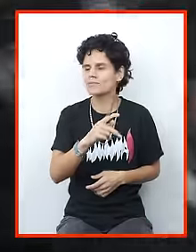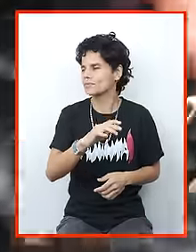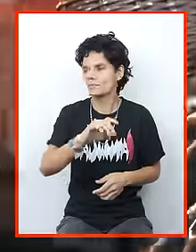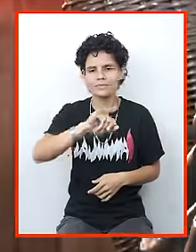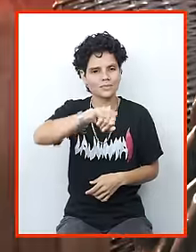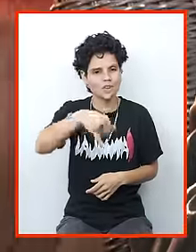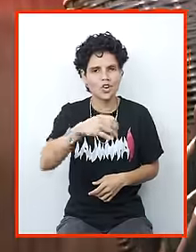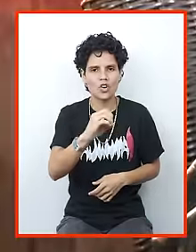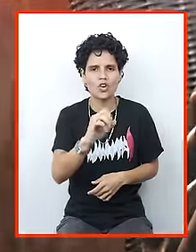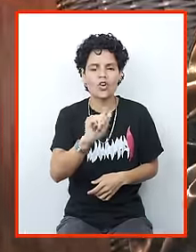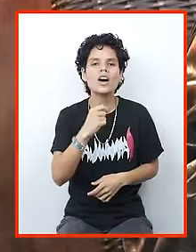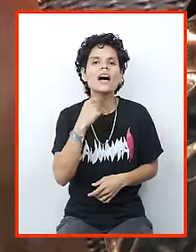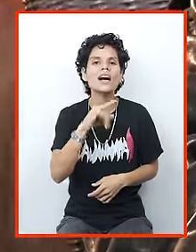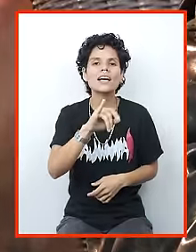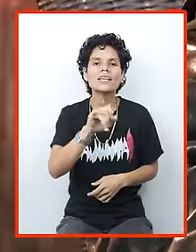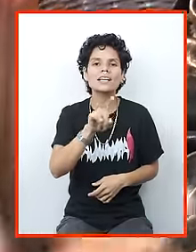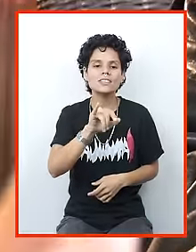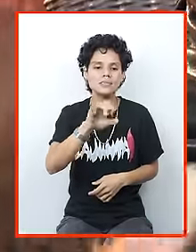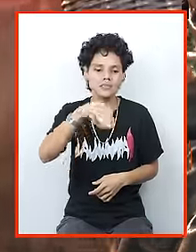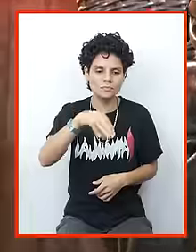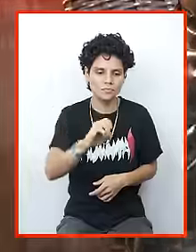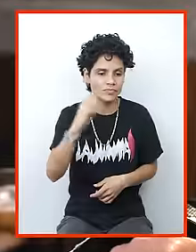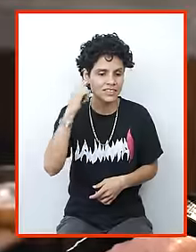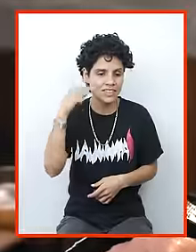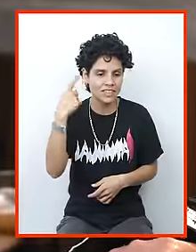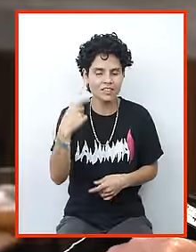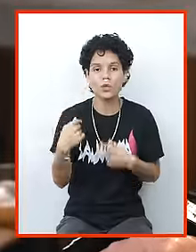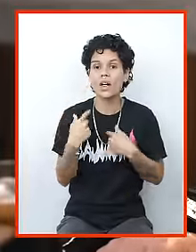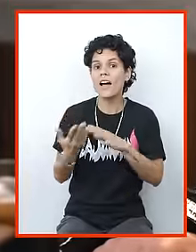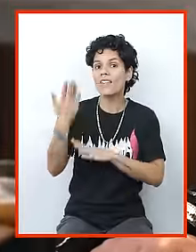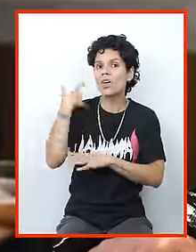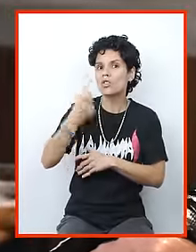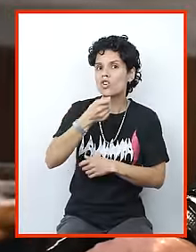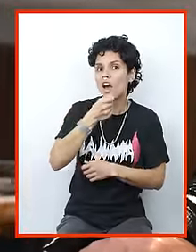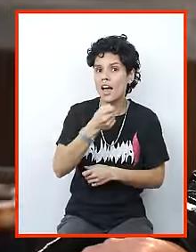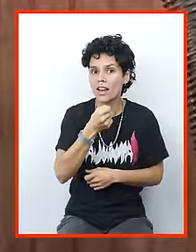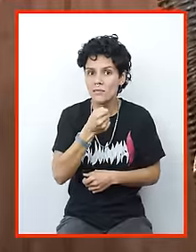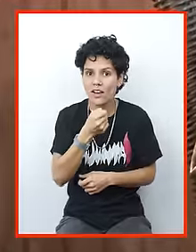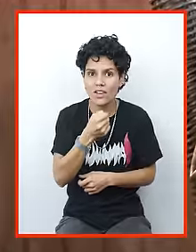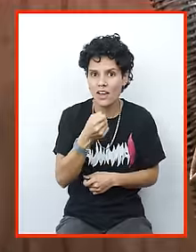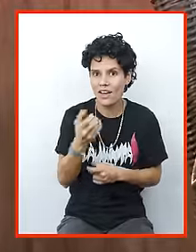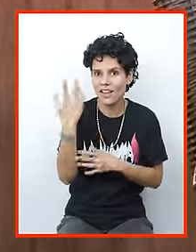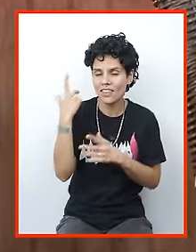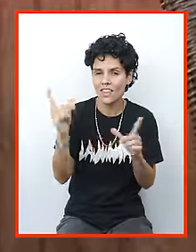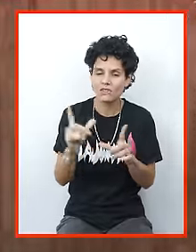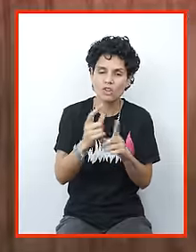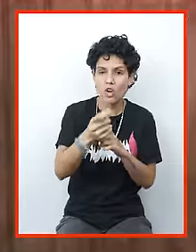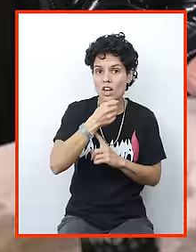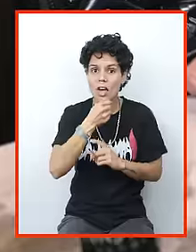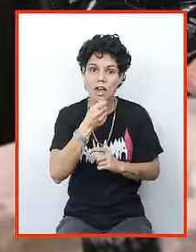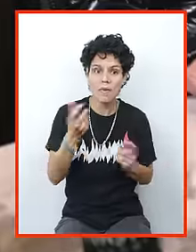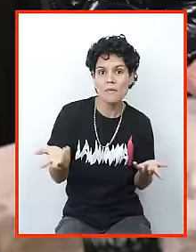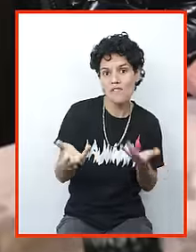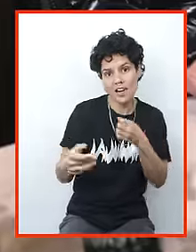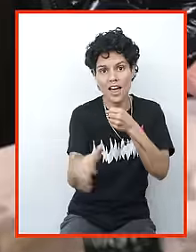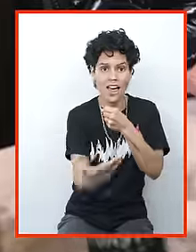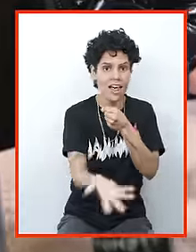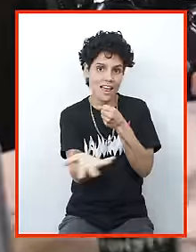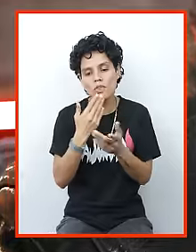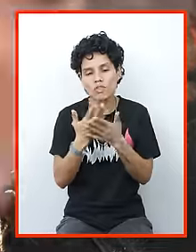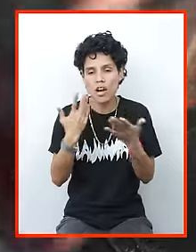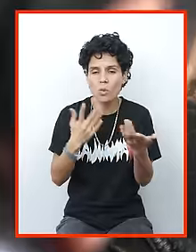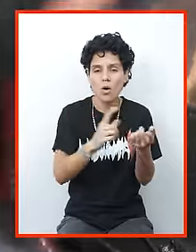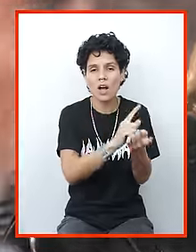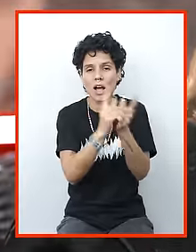¿Joaquísimo? Sí. Oye, bueno. Tú sabes que yo cuando chico me decía Julísimo cuando animaba. Ya. Yeah. No, oye, la risa,